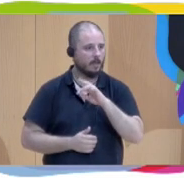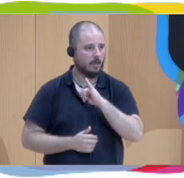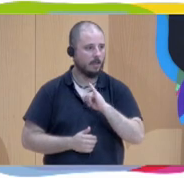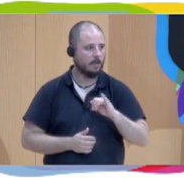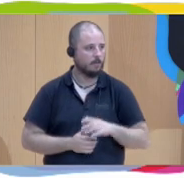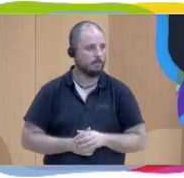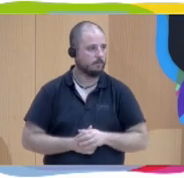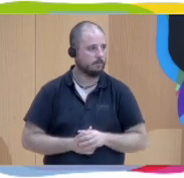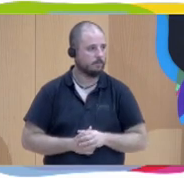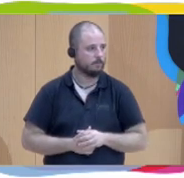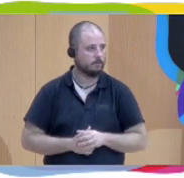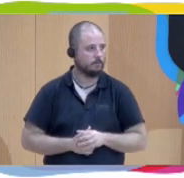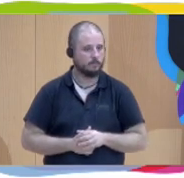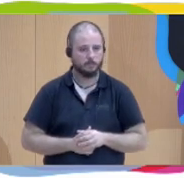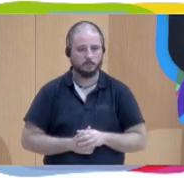you very